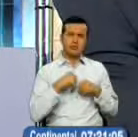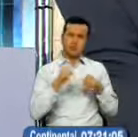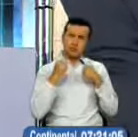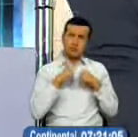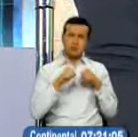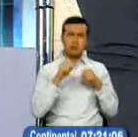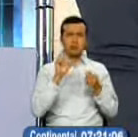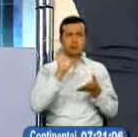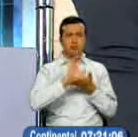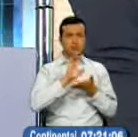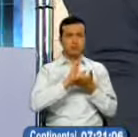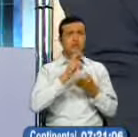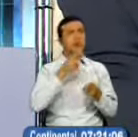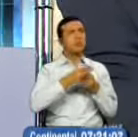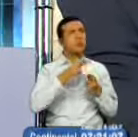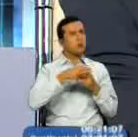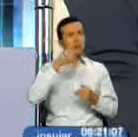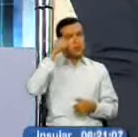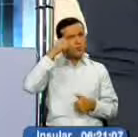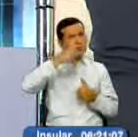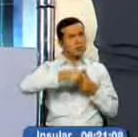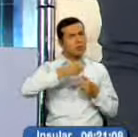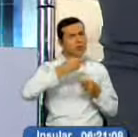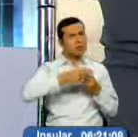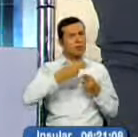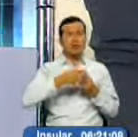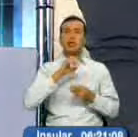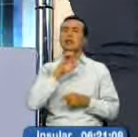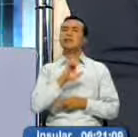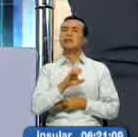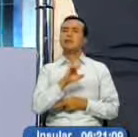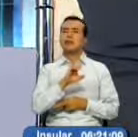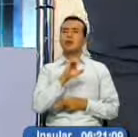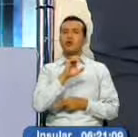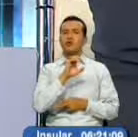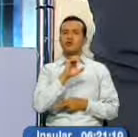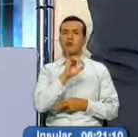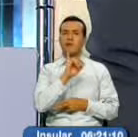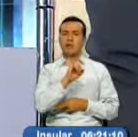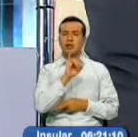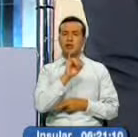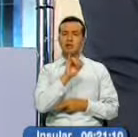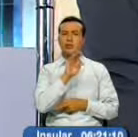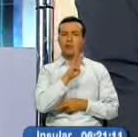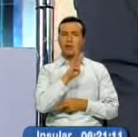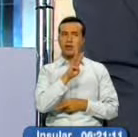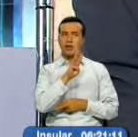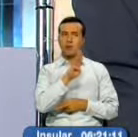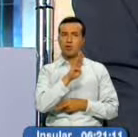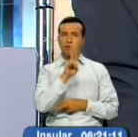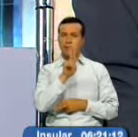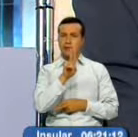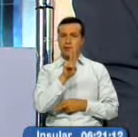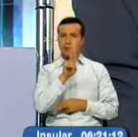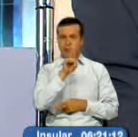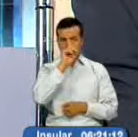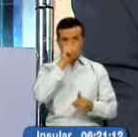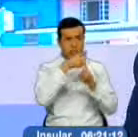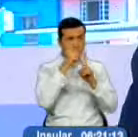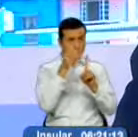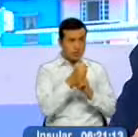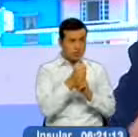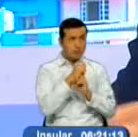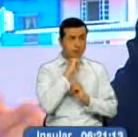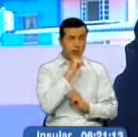esto. Centros que ahorita no recuerdo cómo se llamaban, Sibebé, ¿verdad? Pero sería entonces que no llegó a cumplir las metas.